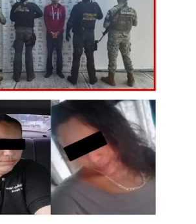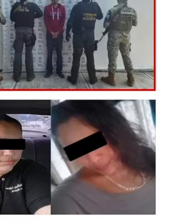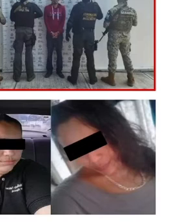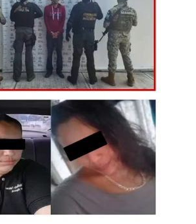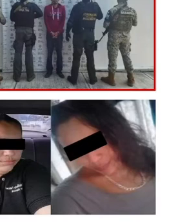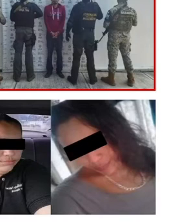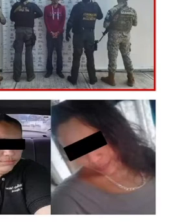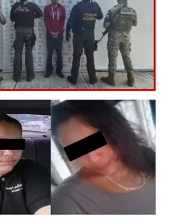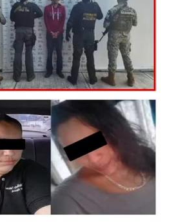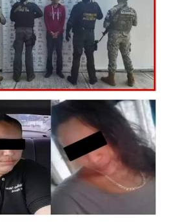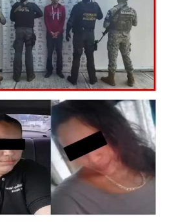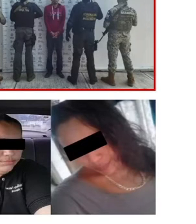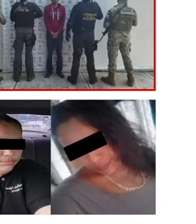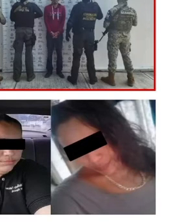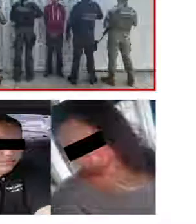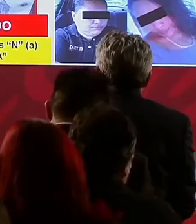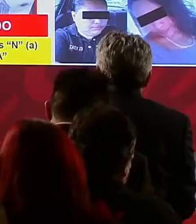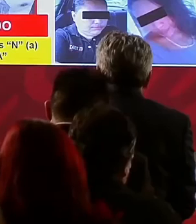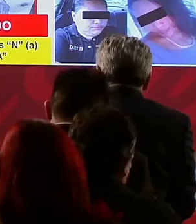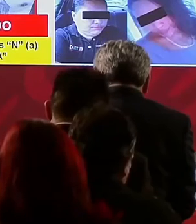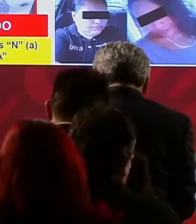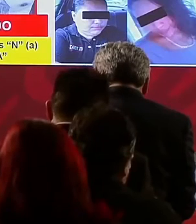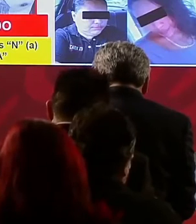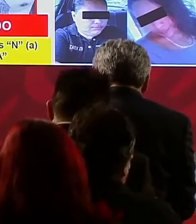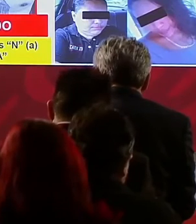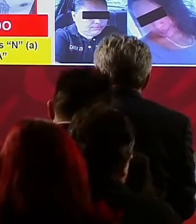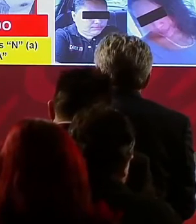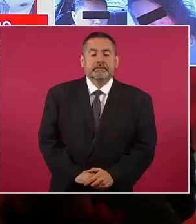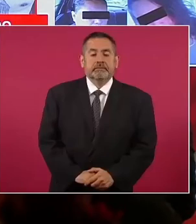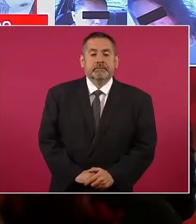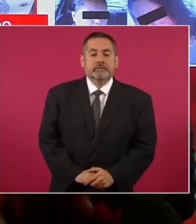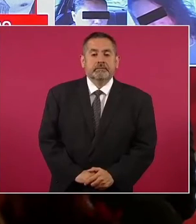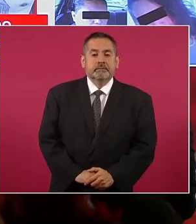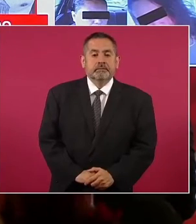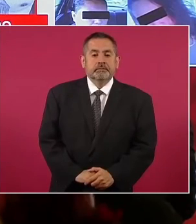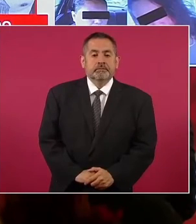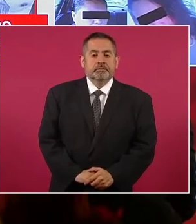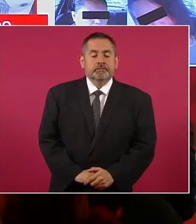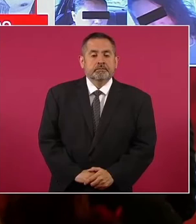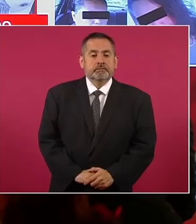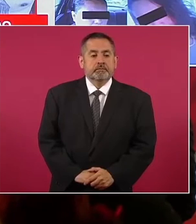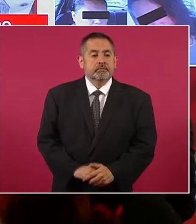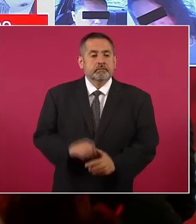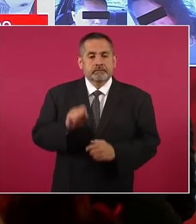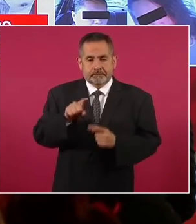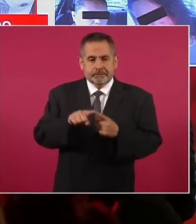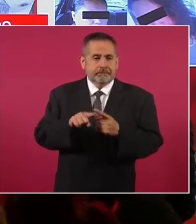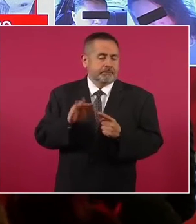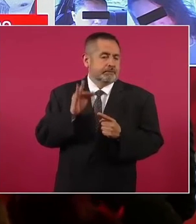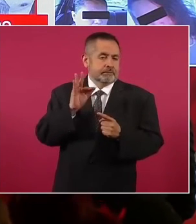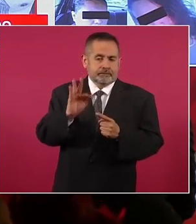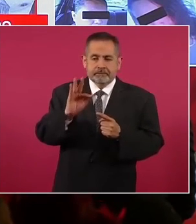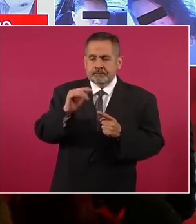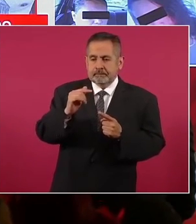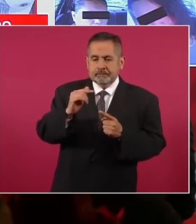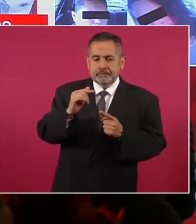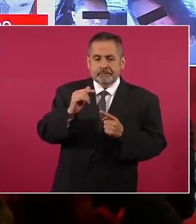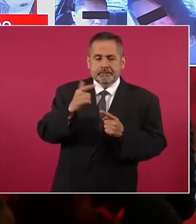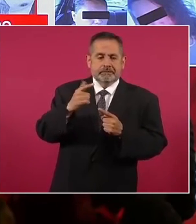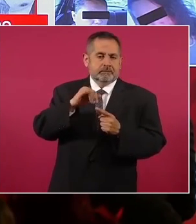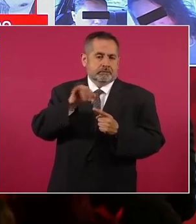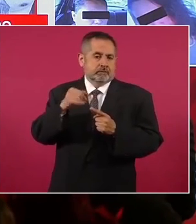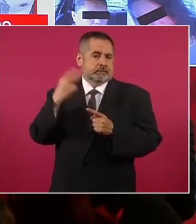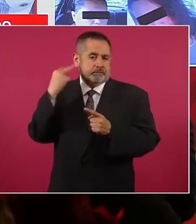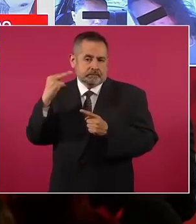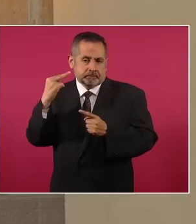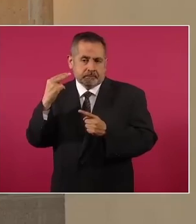de investigación por parte de la Coordinación Antisecuestros, la Fiscalía General de Justicia de Veracruz